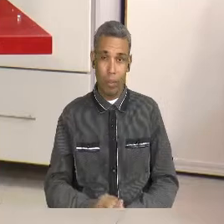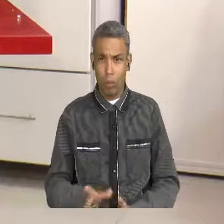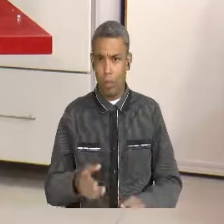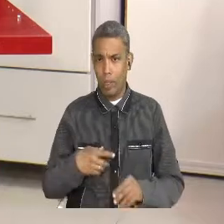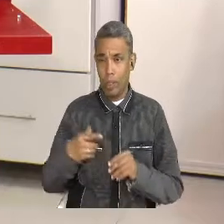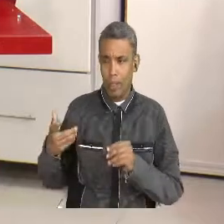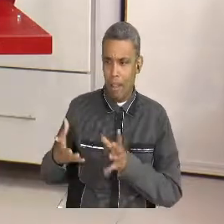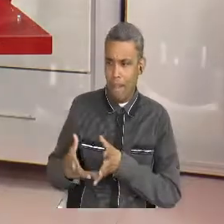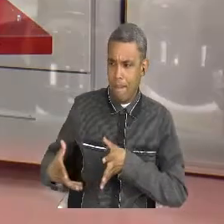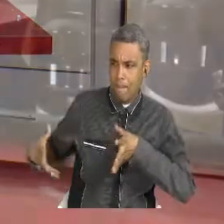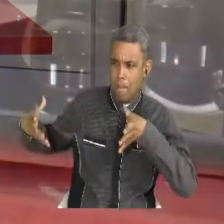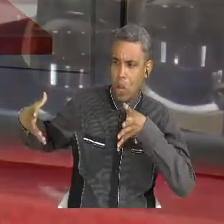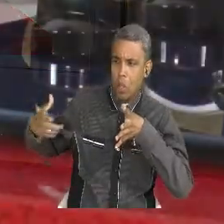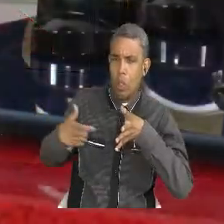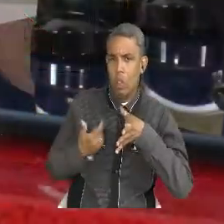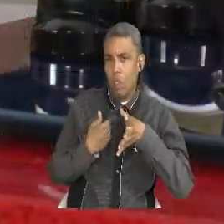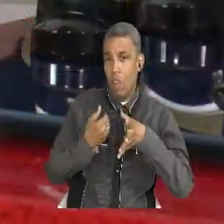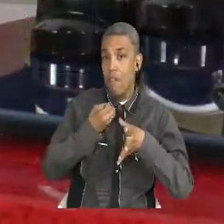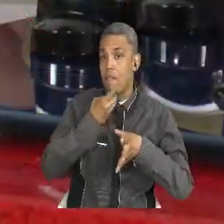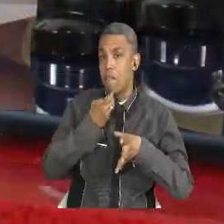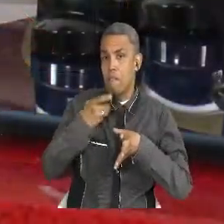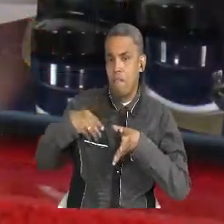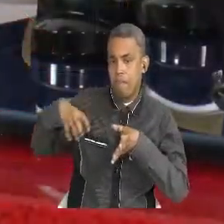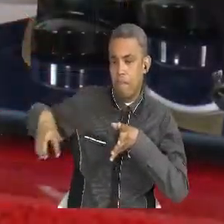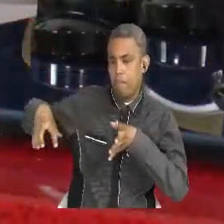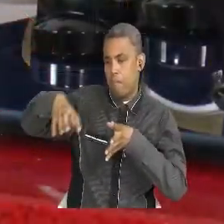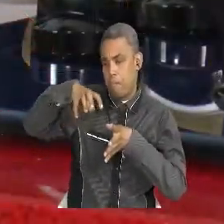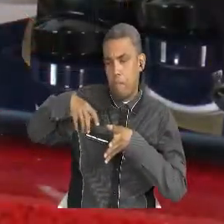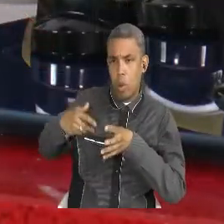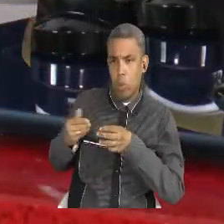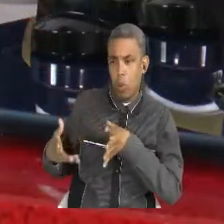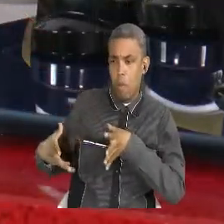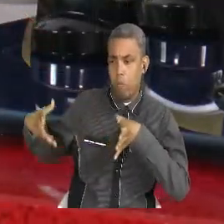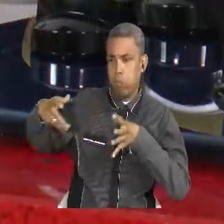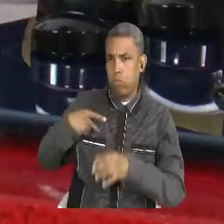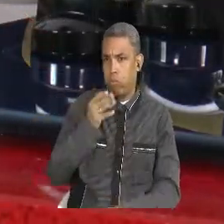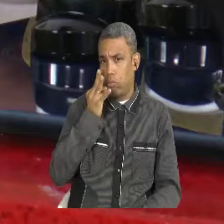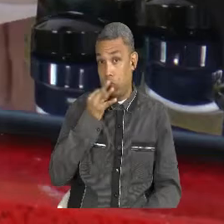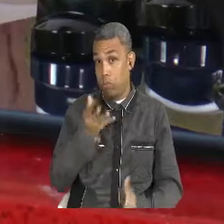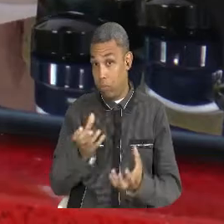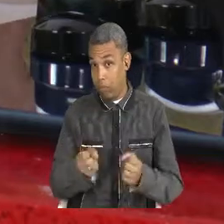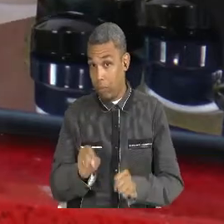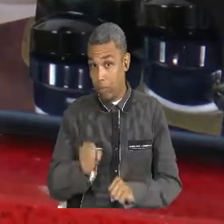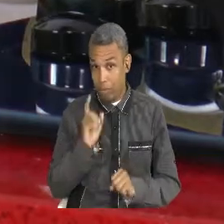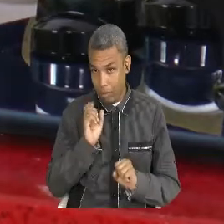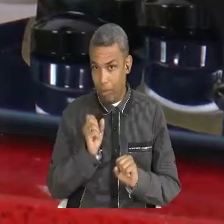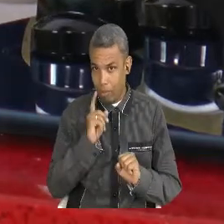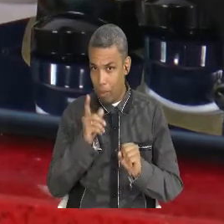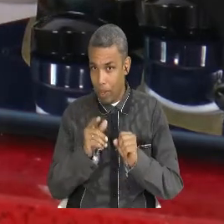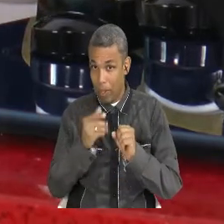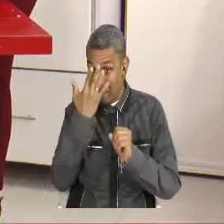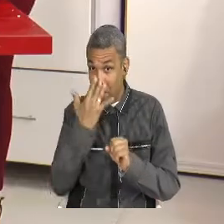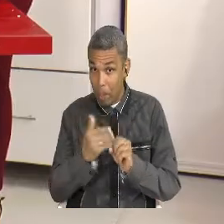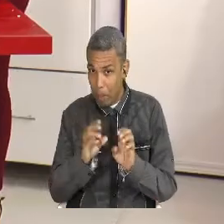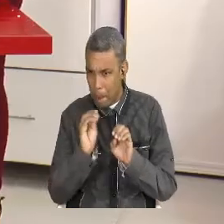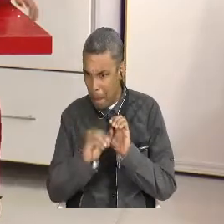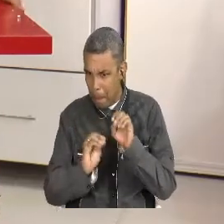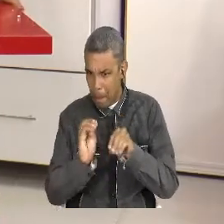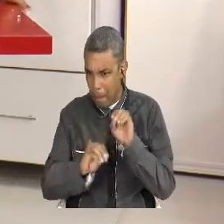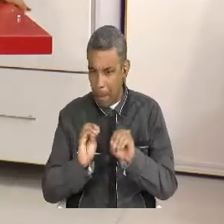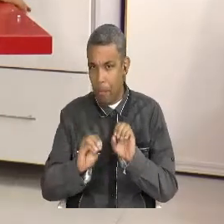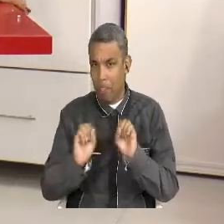Querido esposo mío en casa, querida hermana mía en casa, querido cuñado mío en casa, querida familia en casa, todos llamen porque nos podemos estar repartiendo la ancheta. Nos podemos estar ganando la